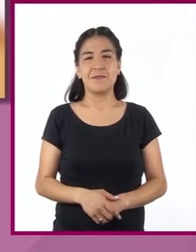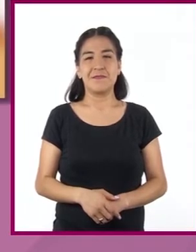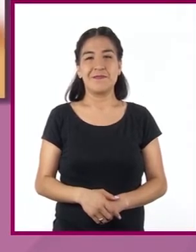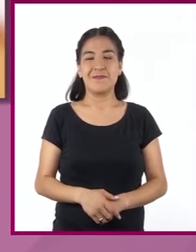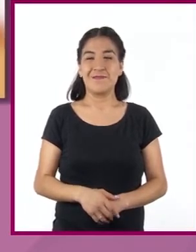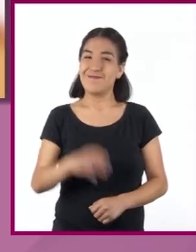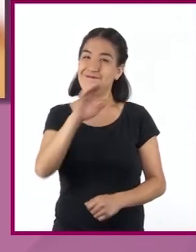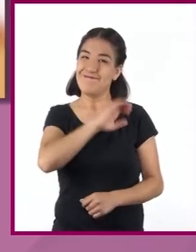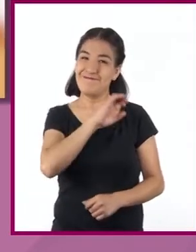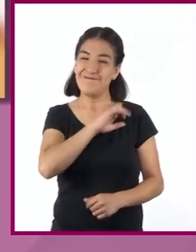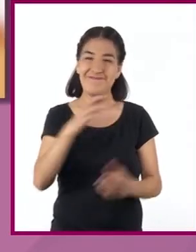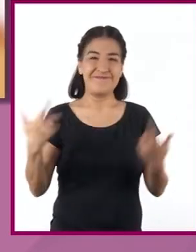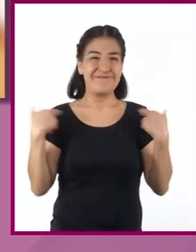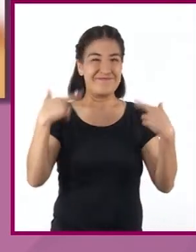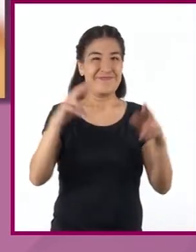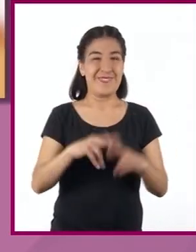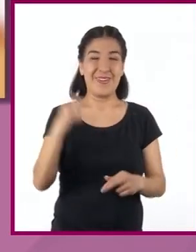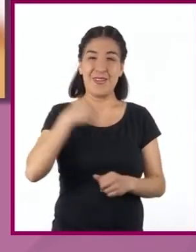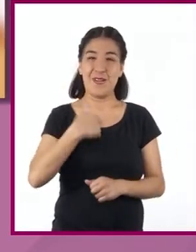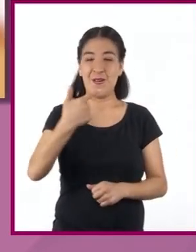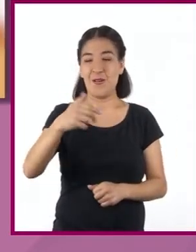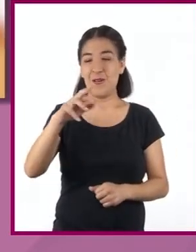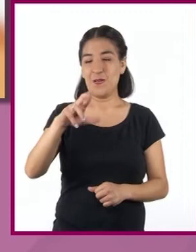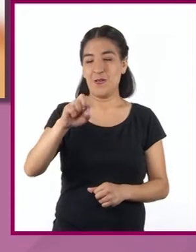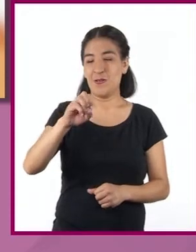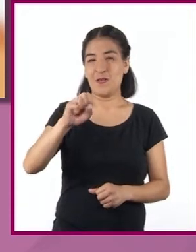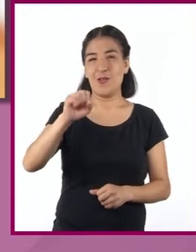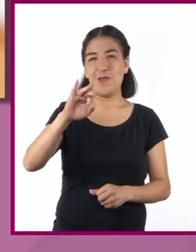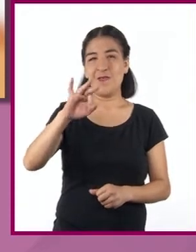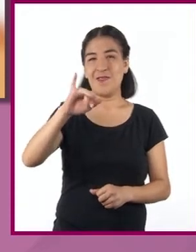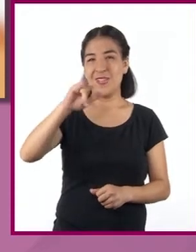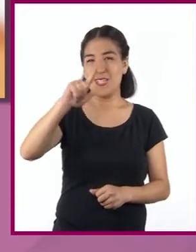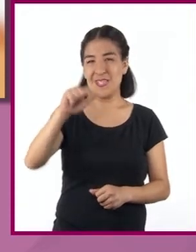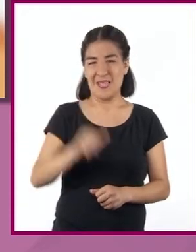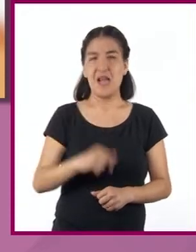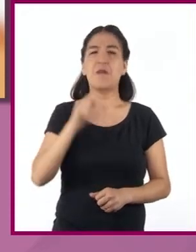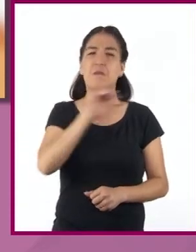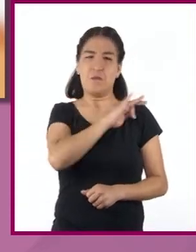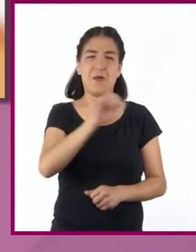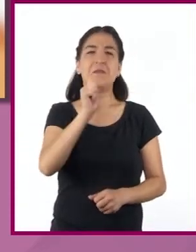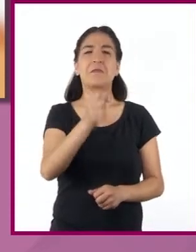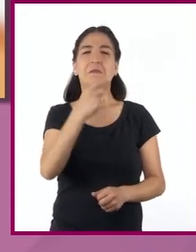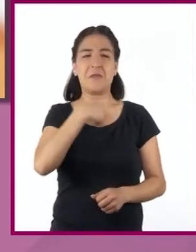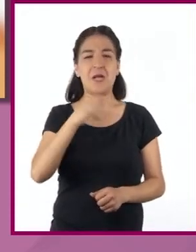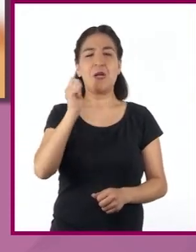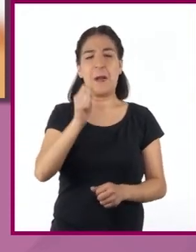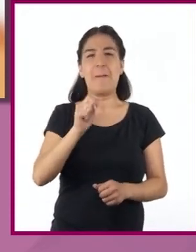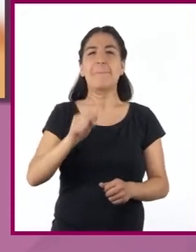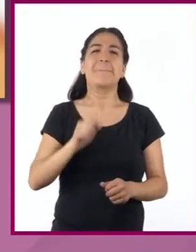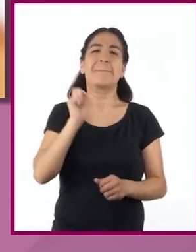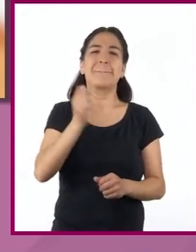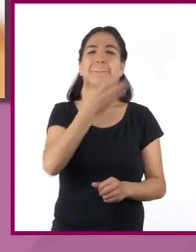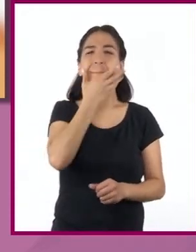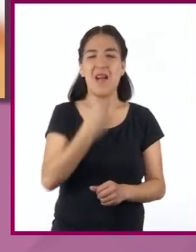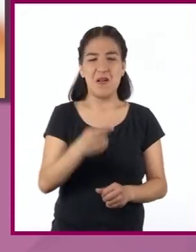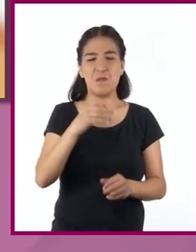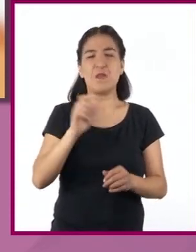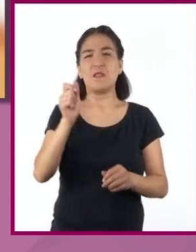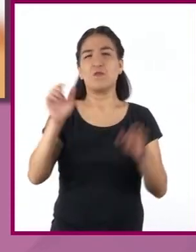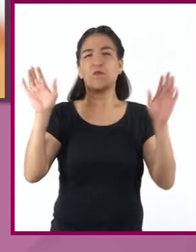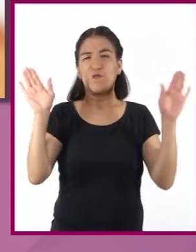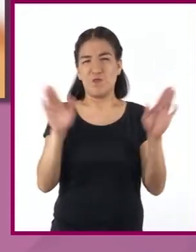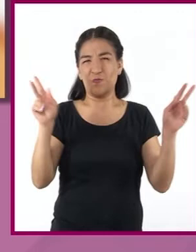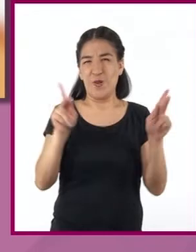Queridas maestras, soy Drosophila melanogaster, pero pueden llamarme macho de la mosca de la fruta y soy parte del